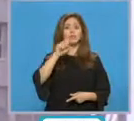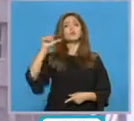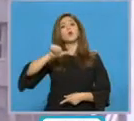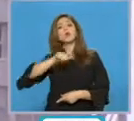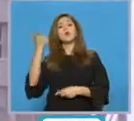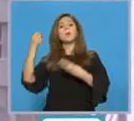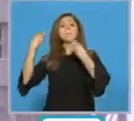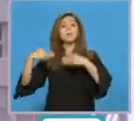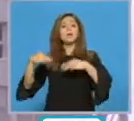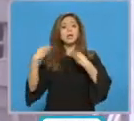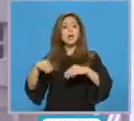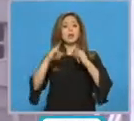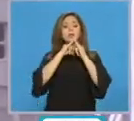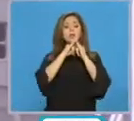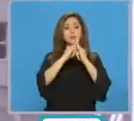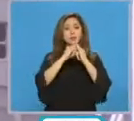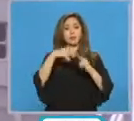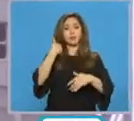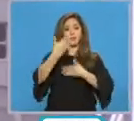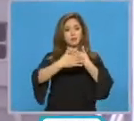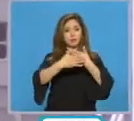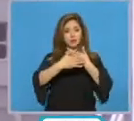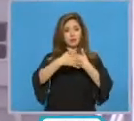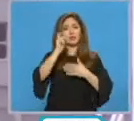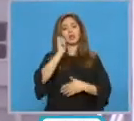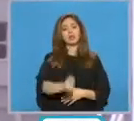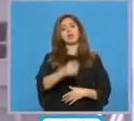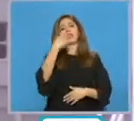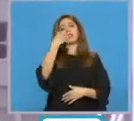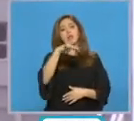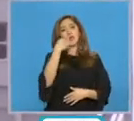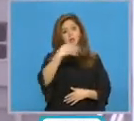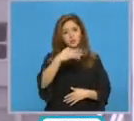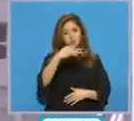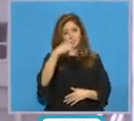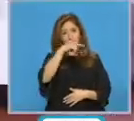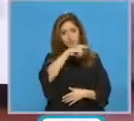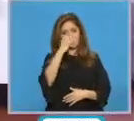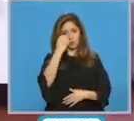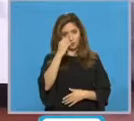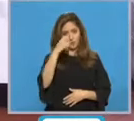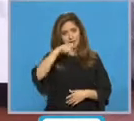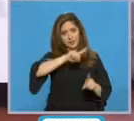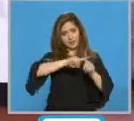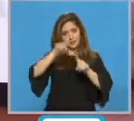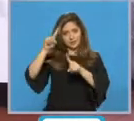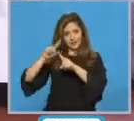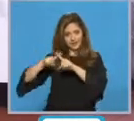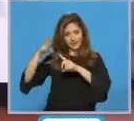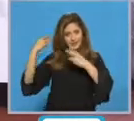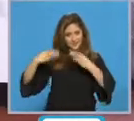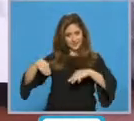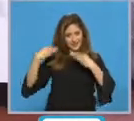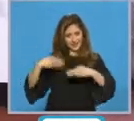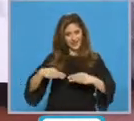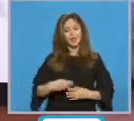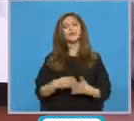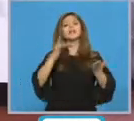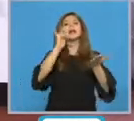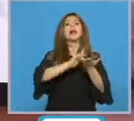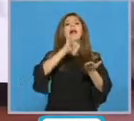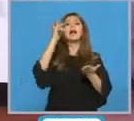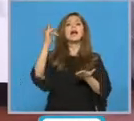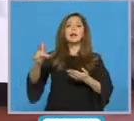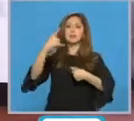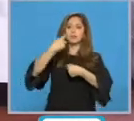están invitados el 14 de febrero, los esperamos en la delegación Cuauhtémoc, diferentes mercados. Oye, qué maravilla. Pues muchísimas gracias por venirnos a invitar.